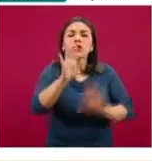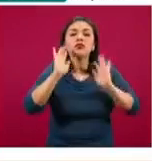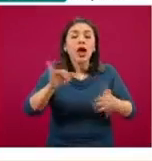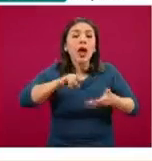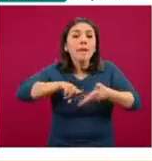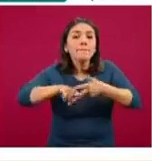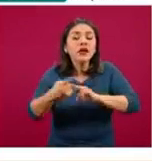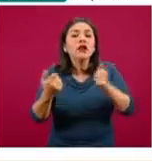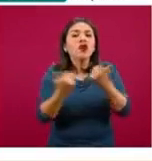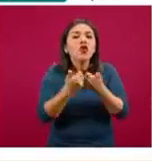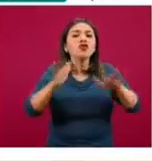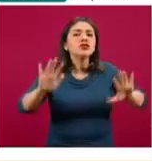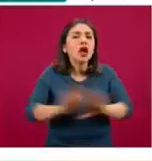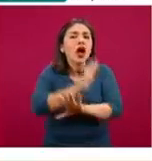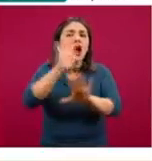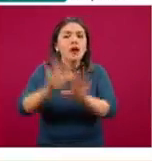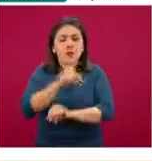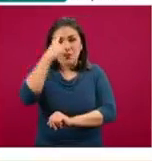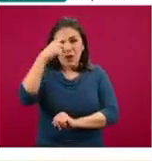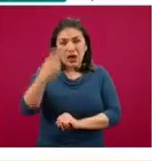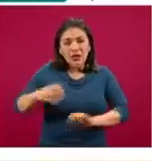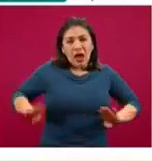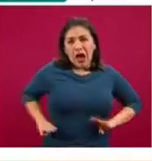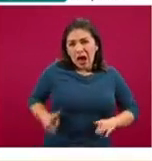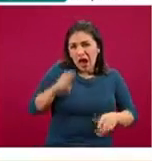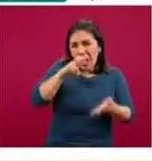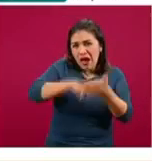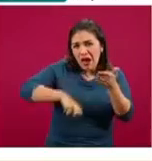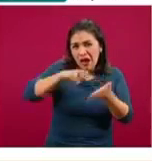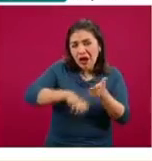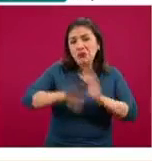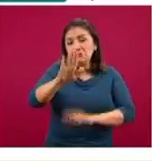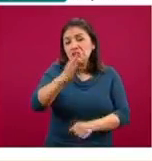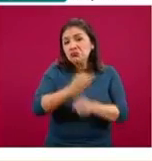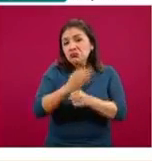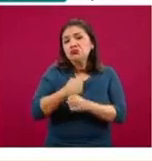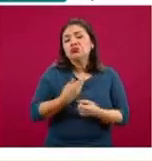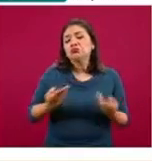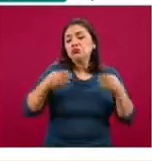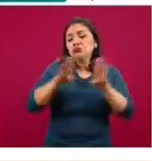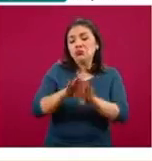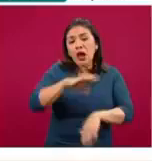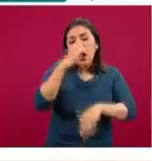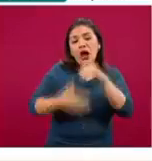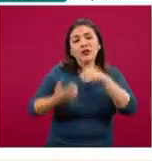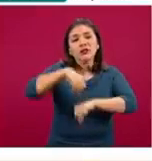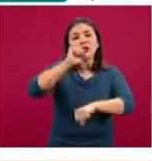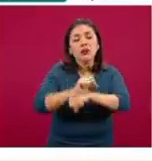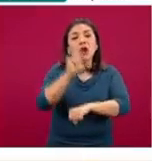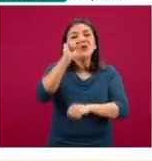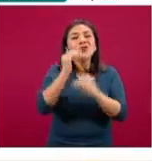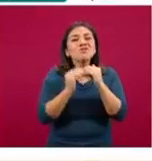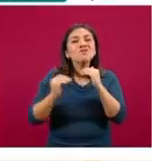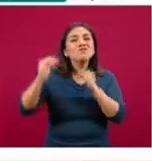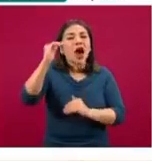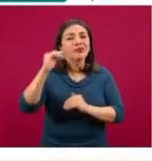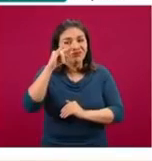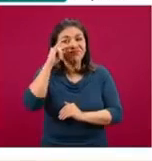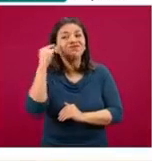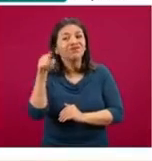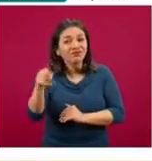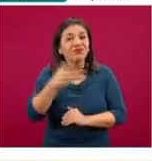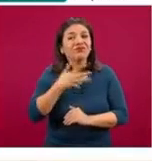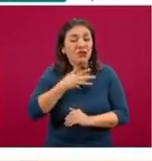inició con las actualizaciones correspondientes, pues estamos precisamente cerrando con un ligero incremento. Este